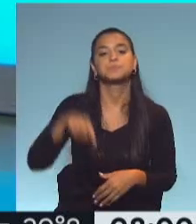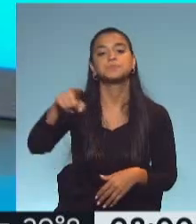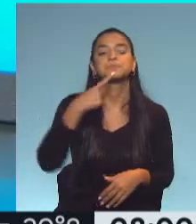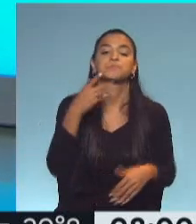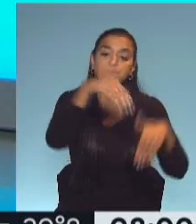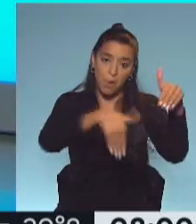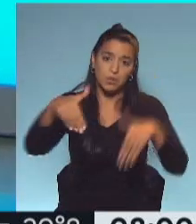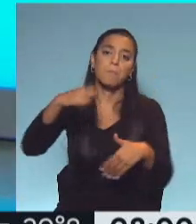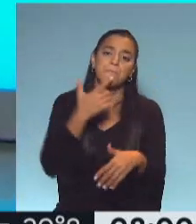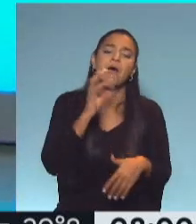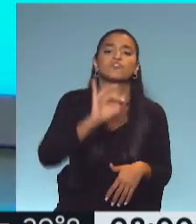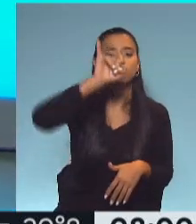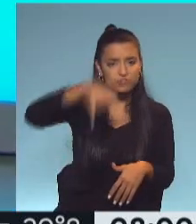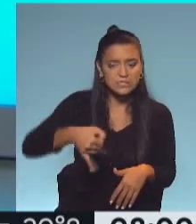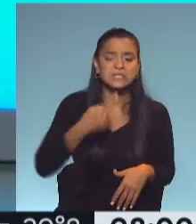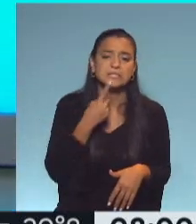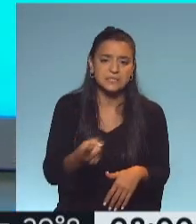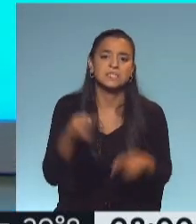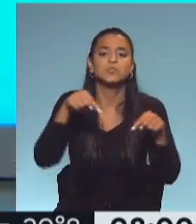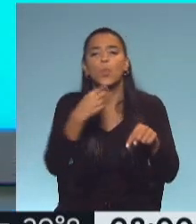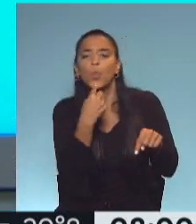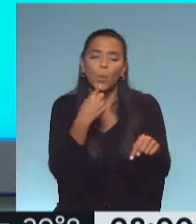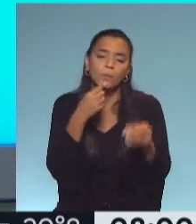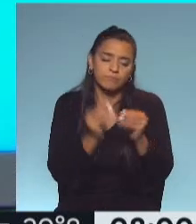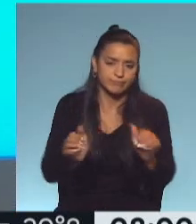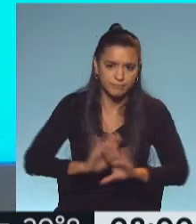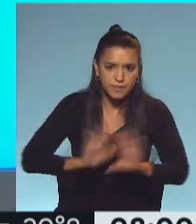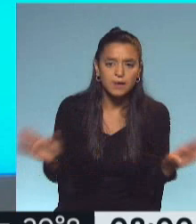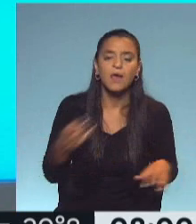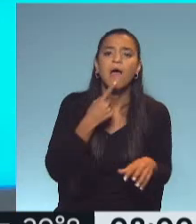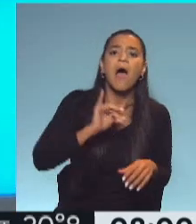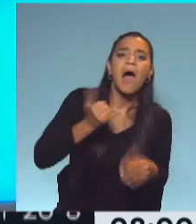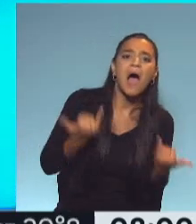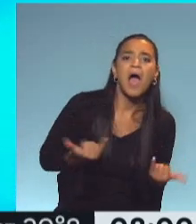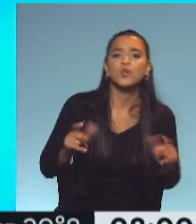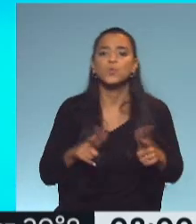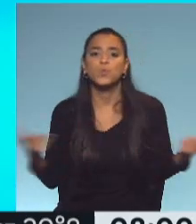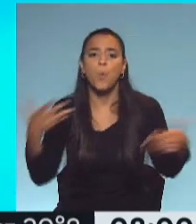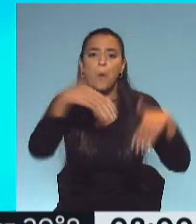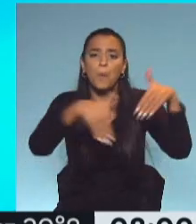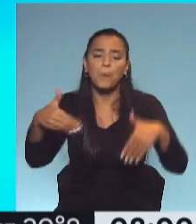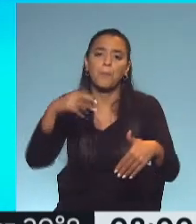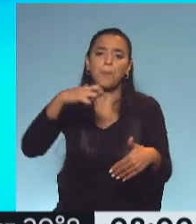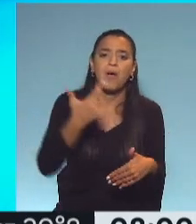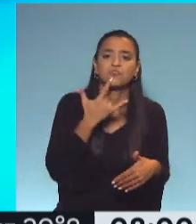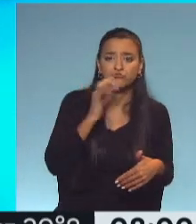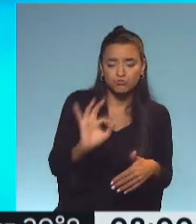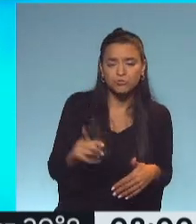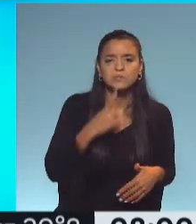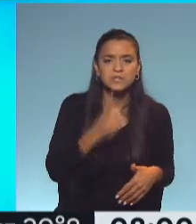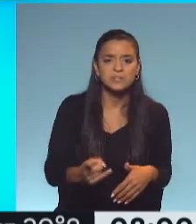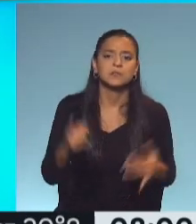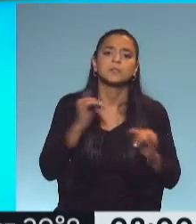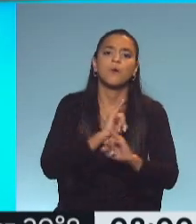caso sí, finalmente se disipó esta duda a propósito de si va a haber o no primarias abiertas, simultáneas y obligatorias. En principio es lo que